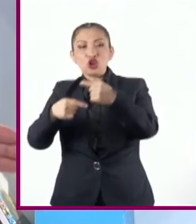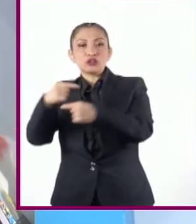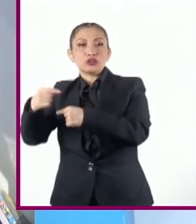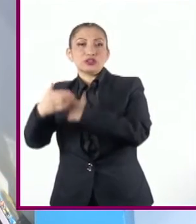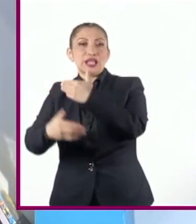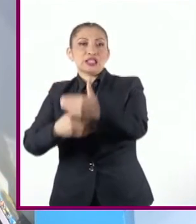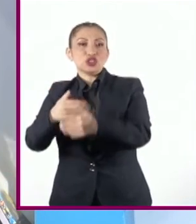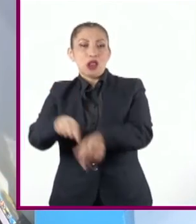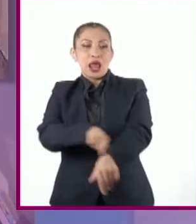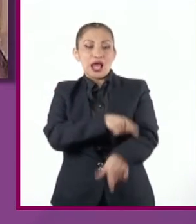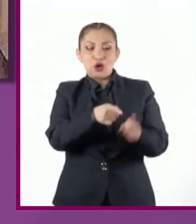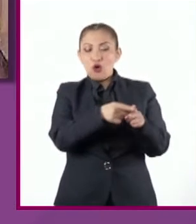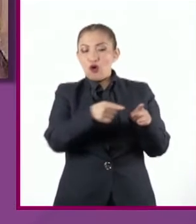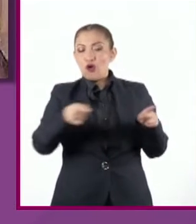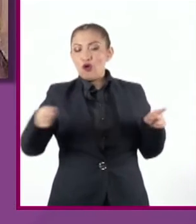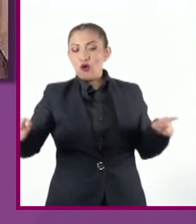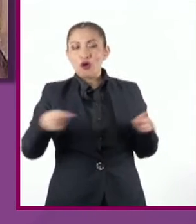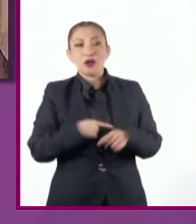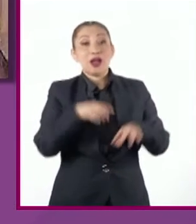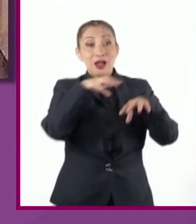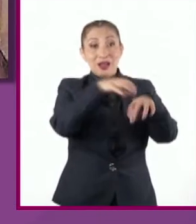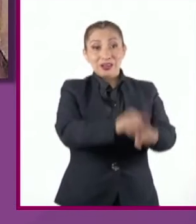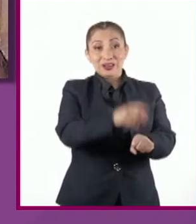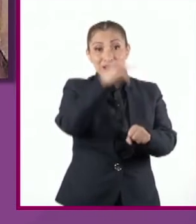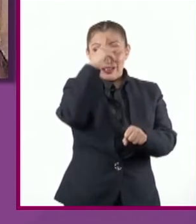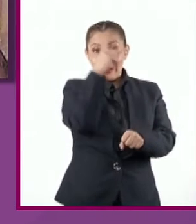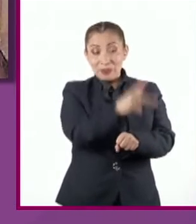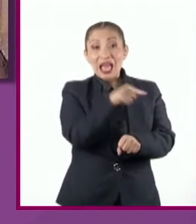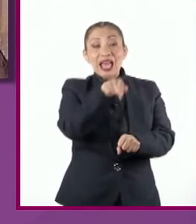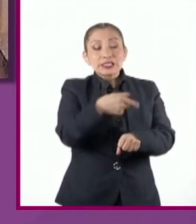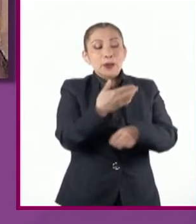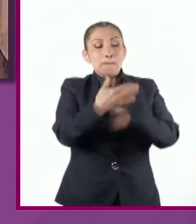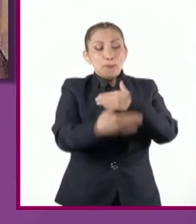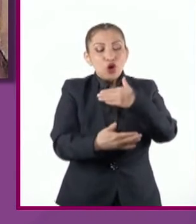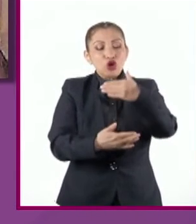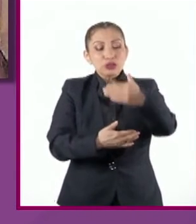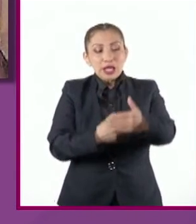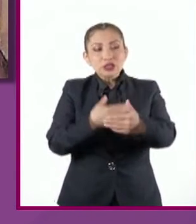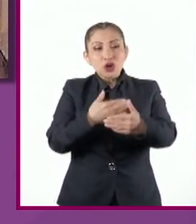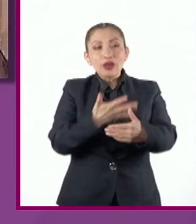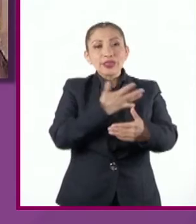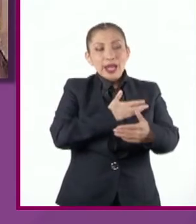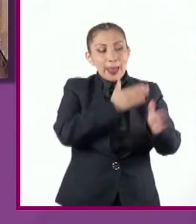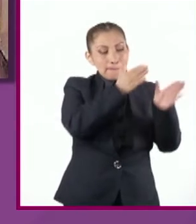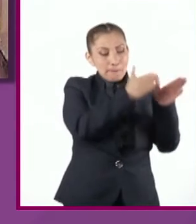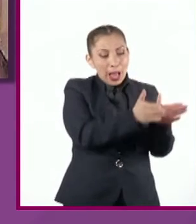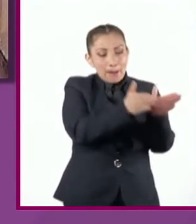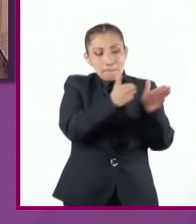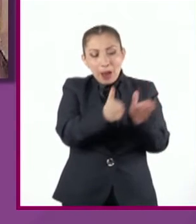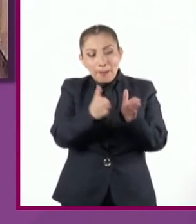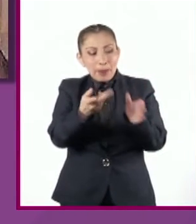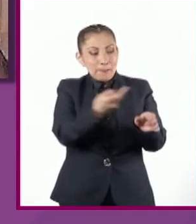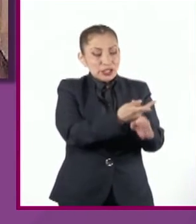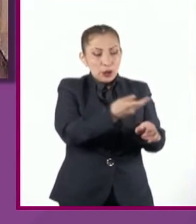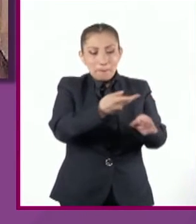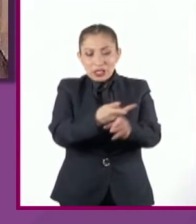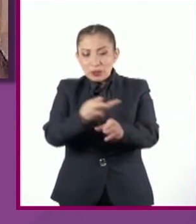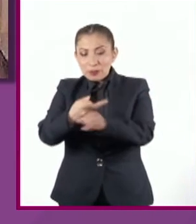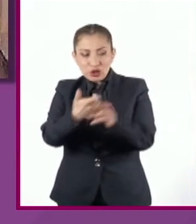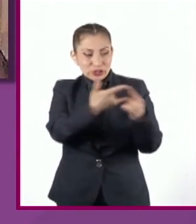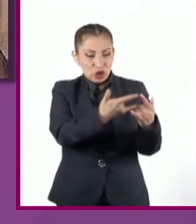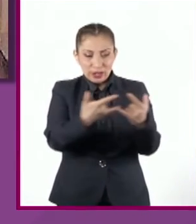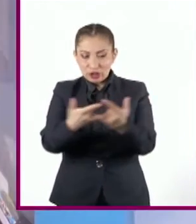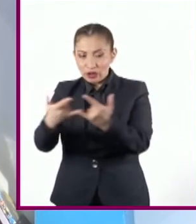larga duración. La conquista de México es un proceso que está conformado de varios hechos